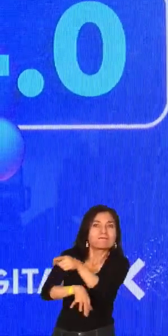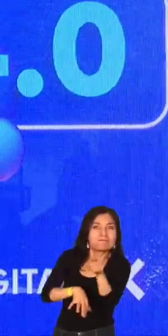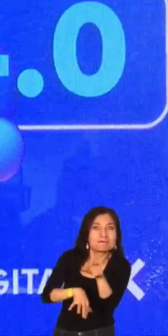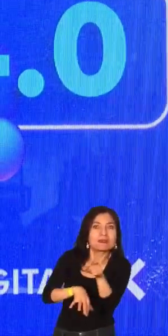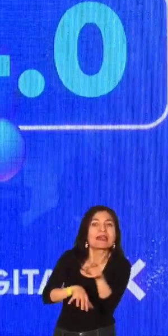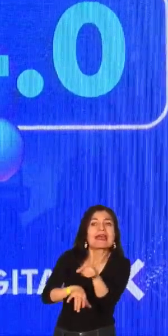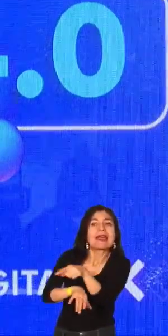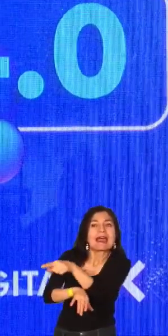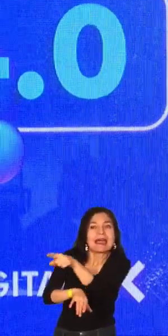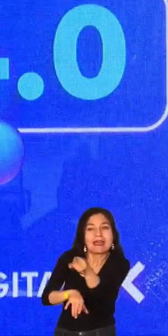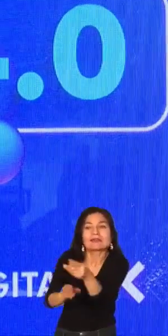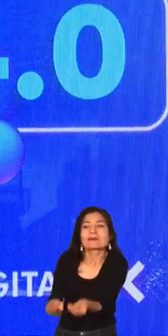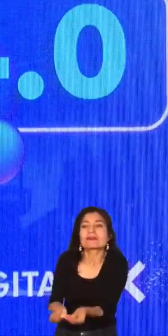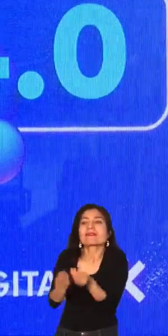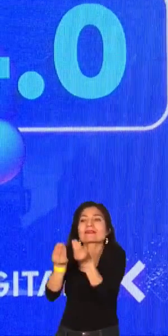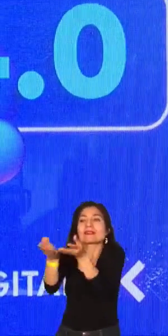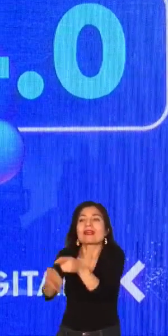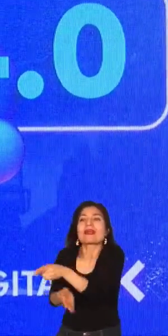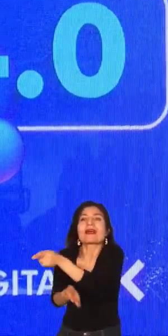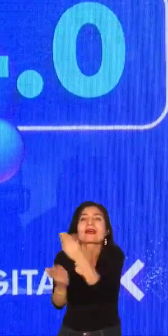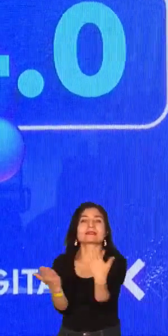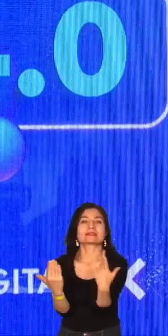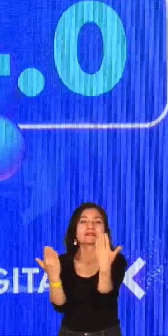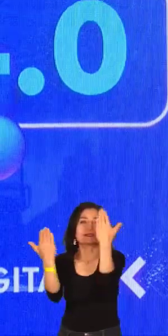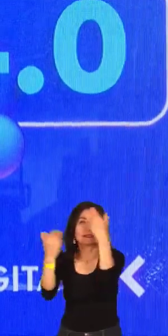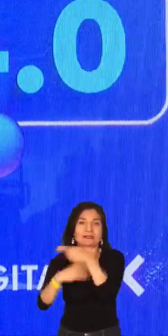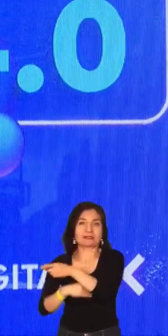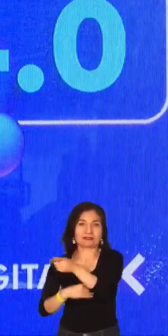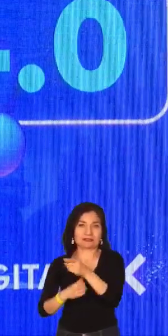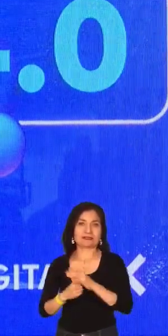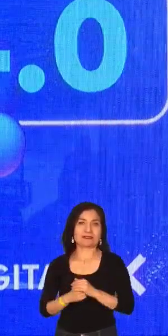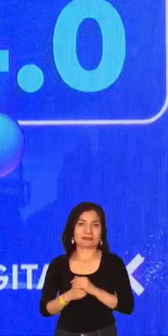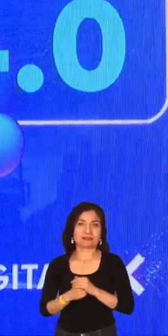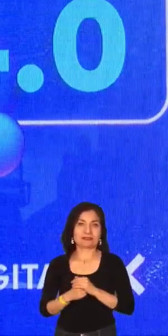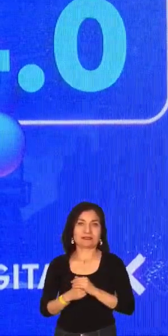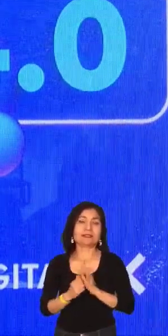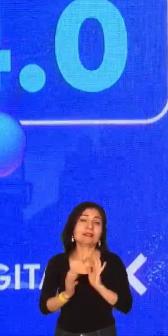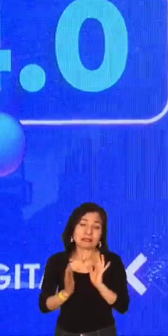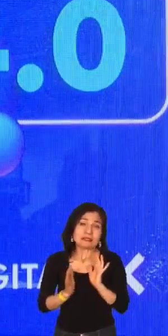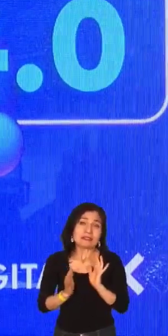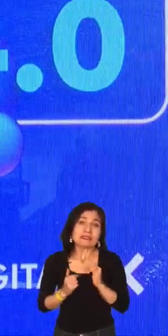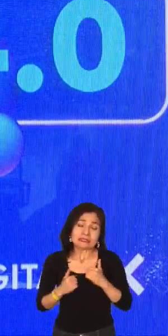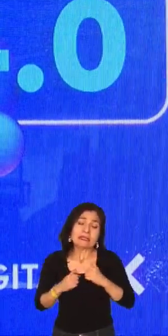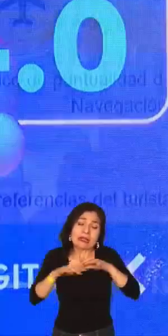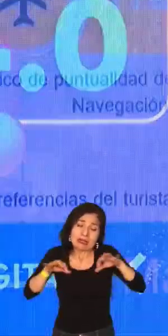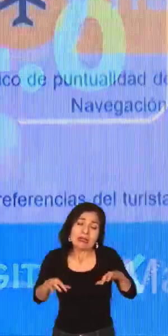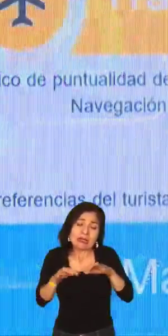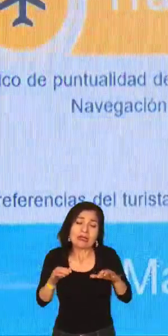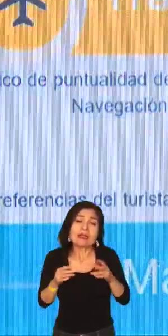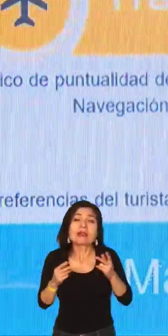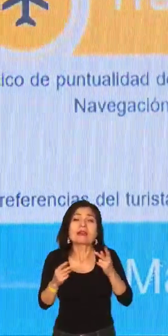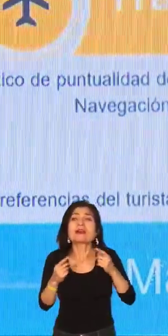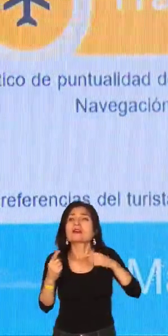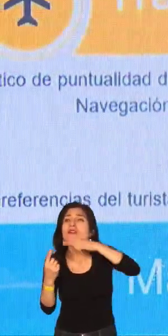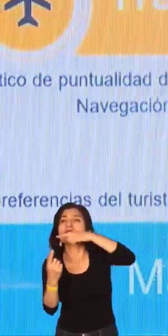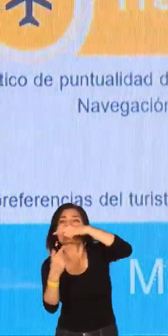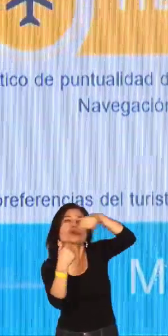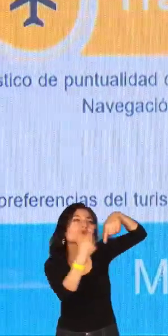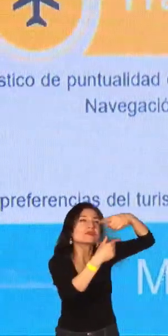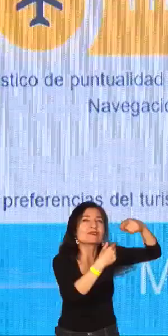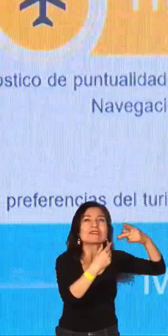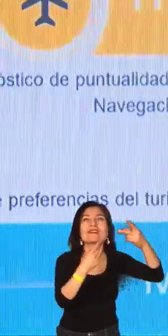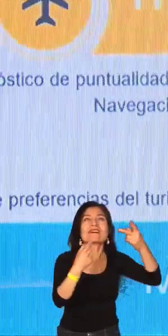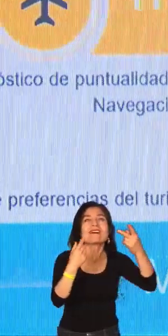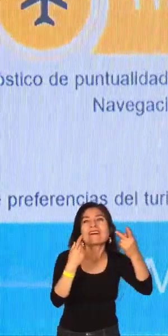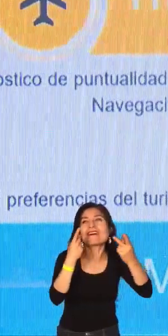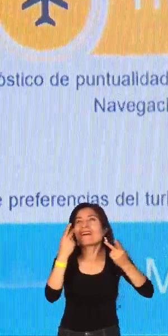es en su propio beneficio. No solamente en el desarrollo de la actividad turística como actividad económica, que ya de por sí nos